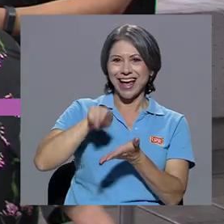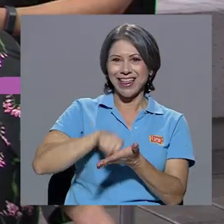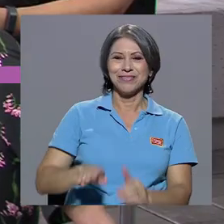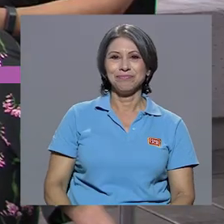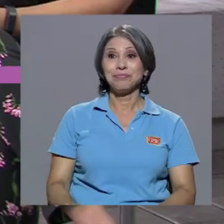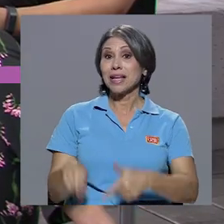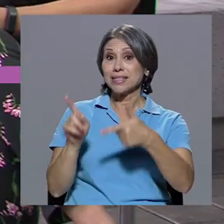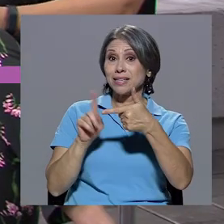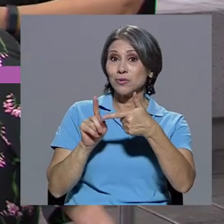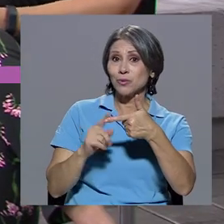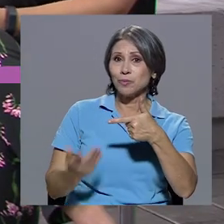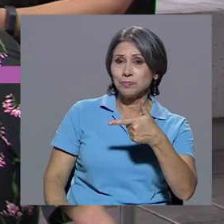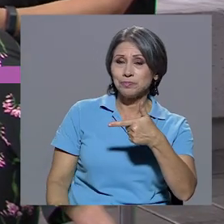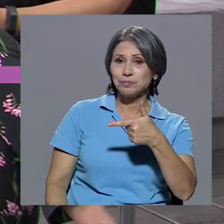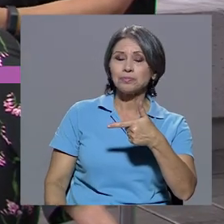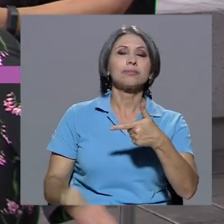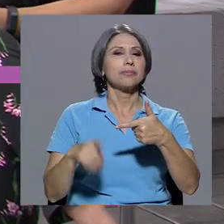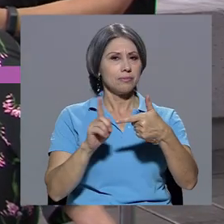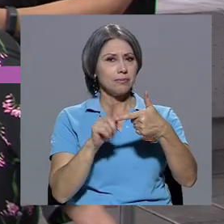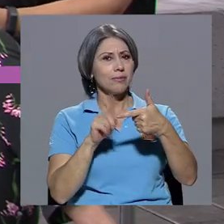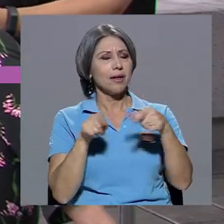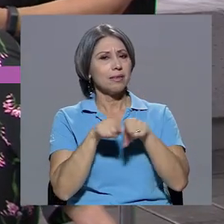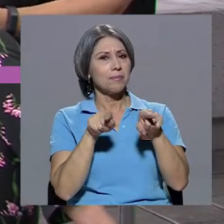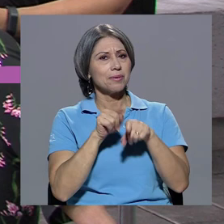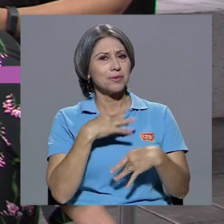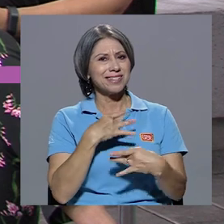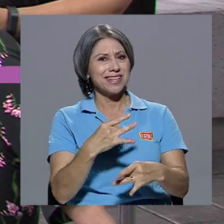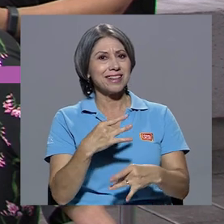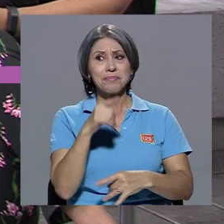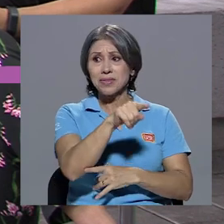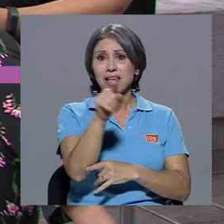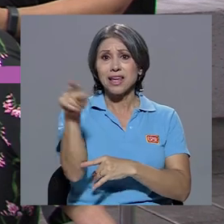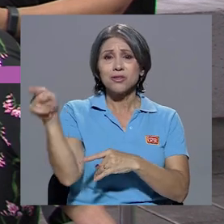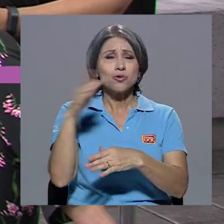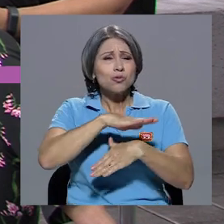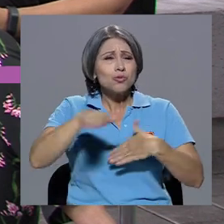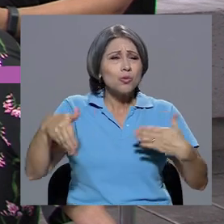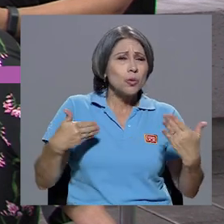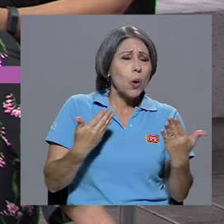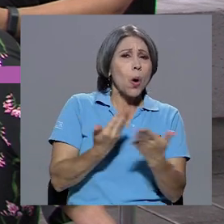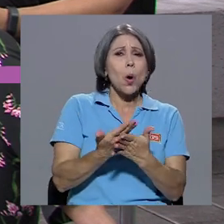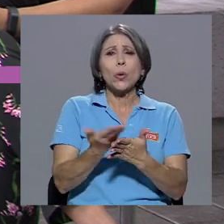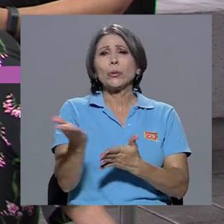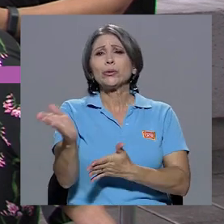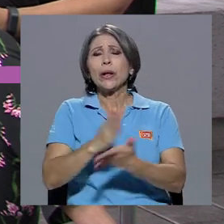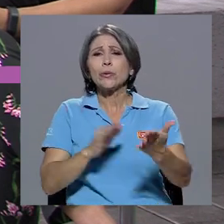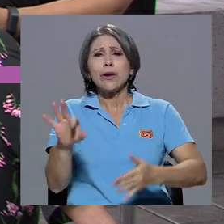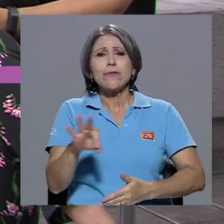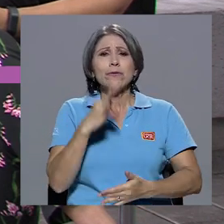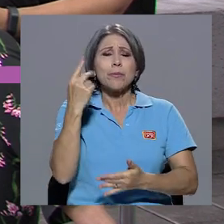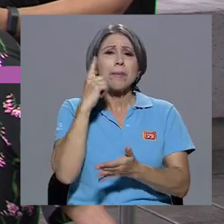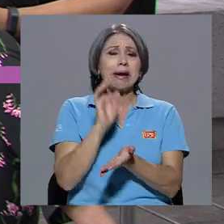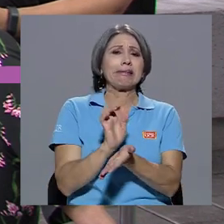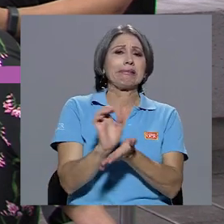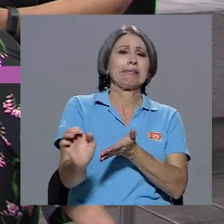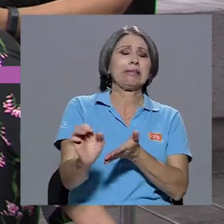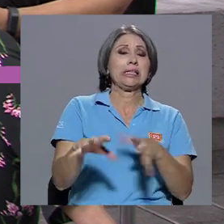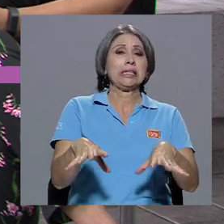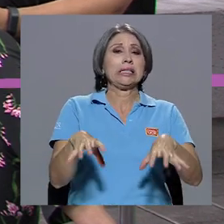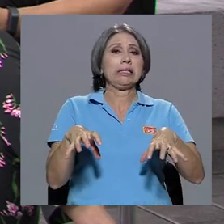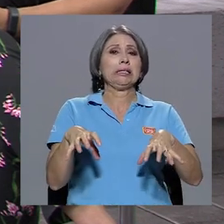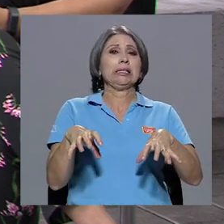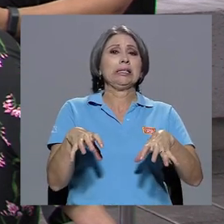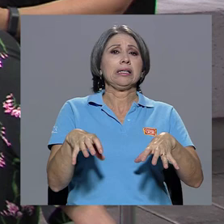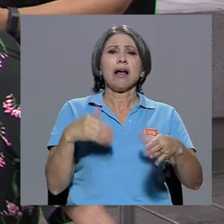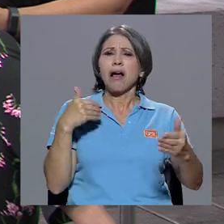segundo... El segundo, que también es muy interesante, ellos todos tienen alguna forma de combatir el estrés crónico. O sea, casi todos